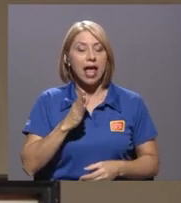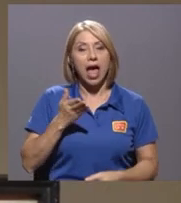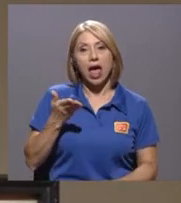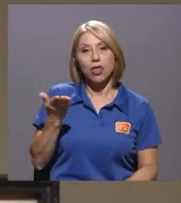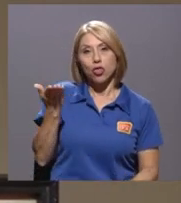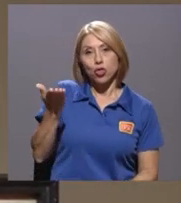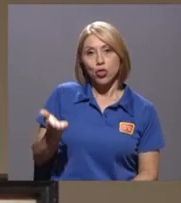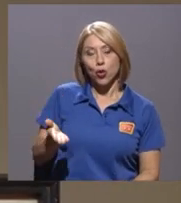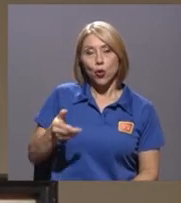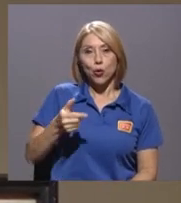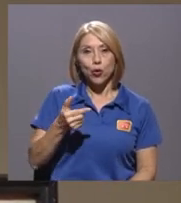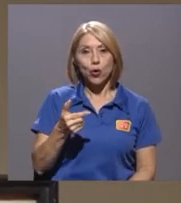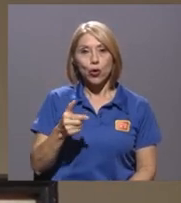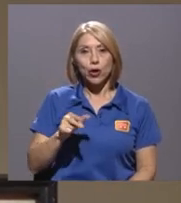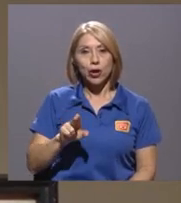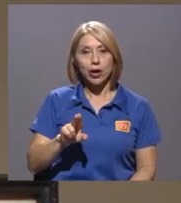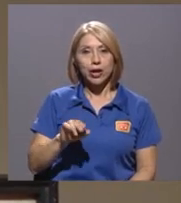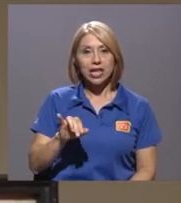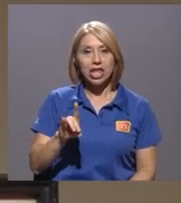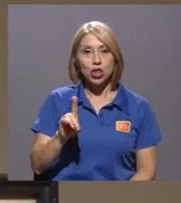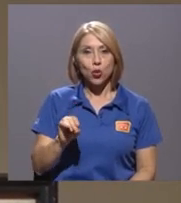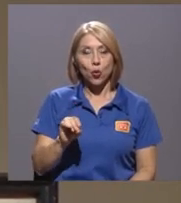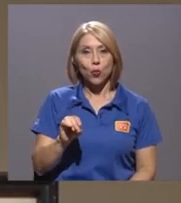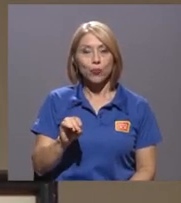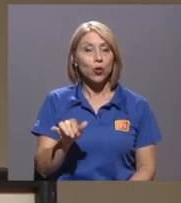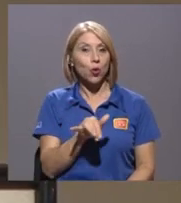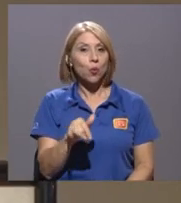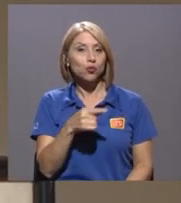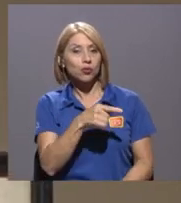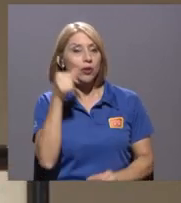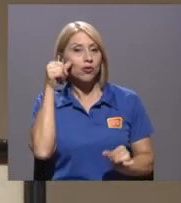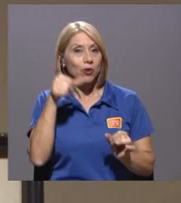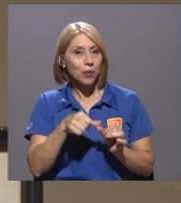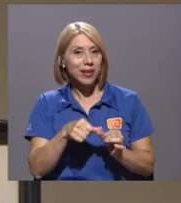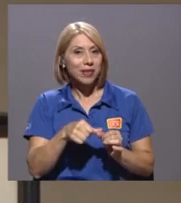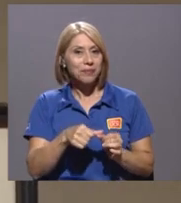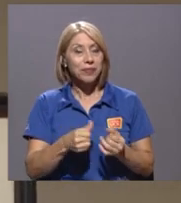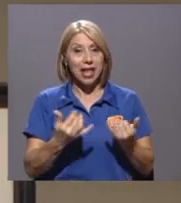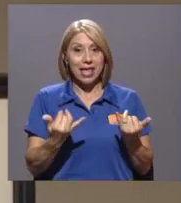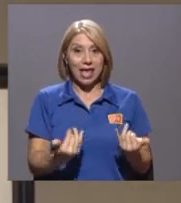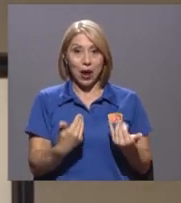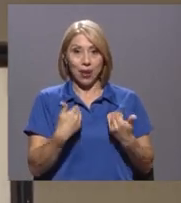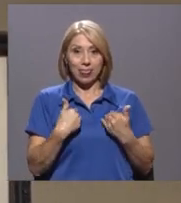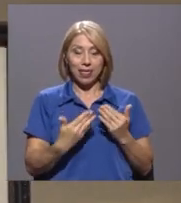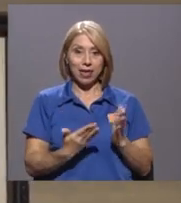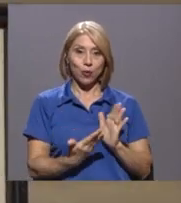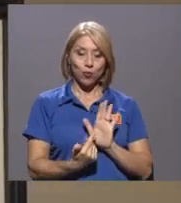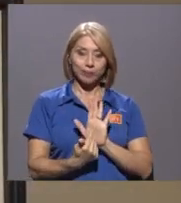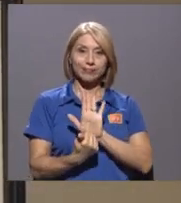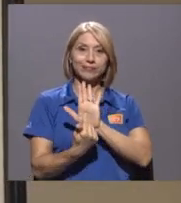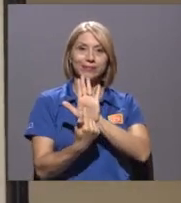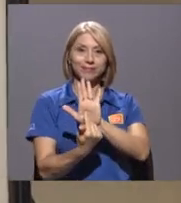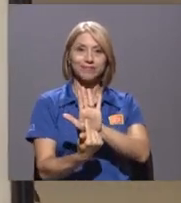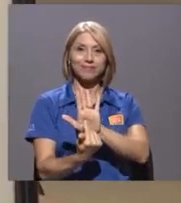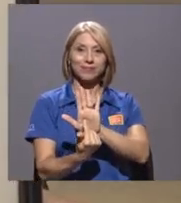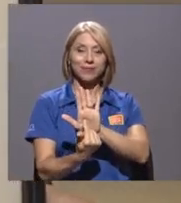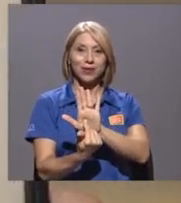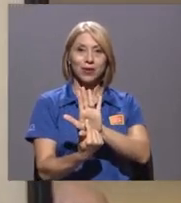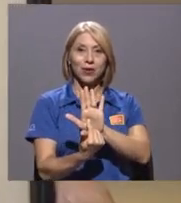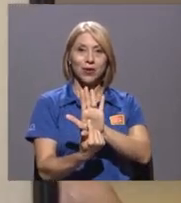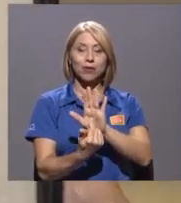cuido como usted lo recuerda y en mis manos he sostenido una foto de la